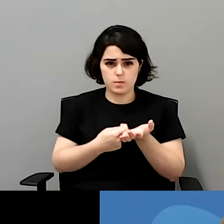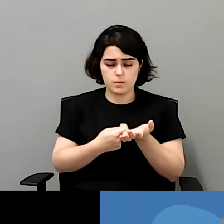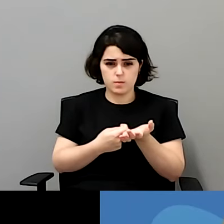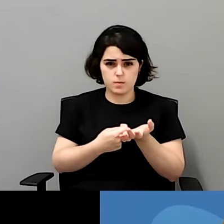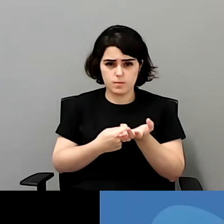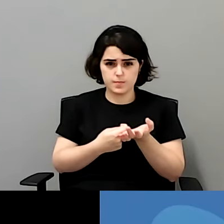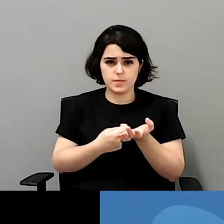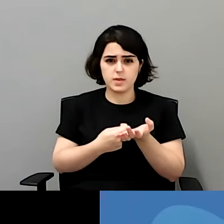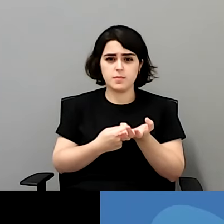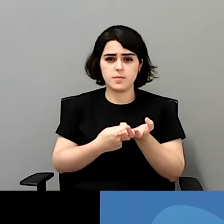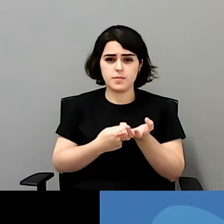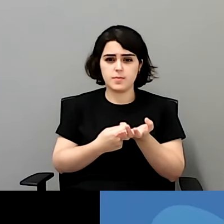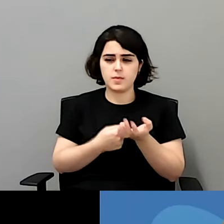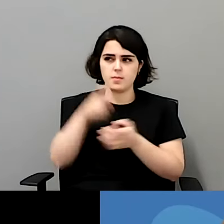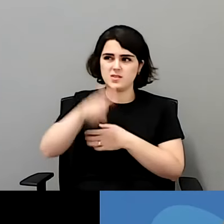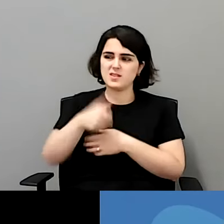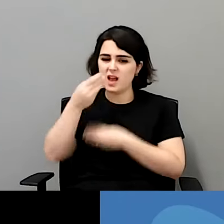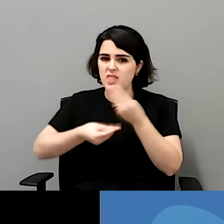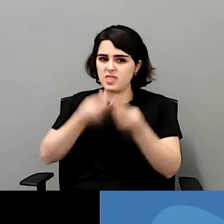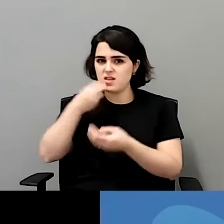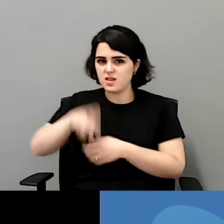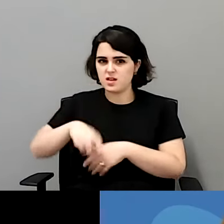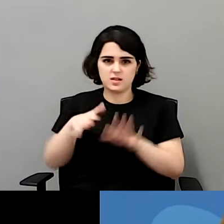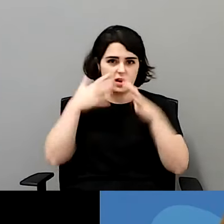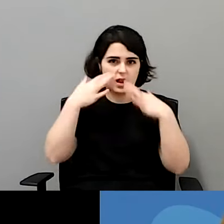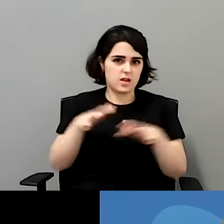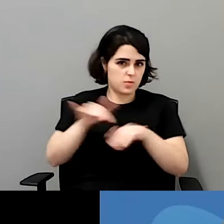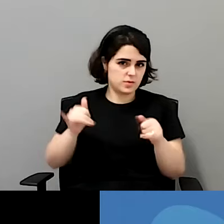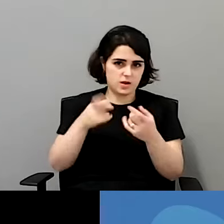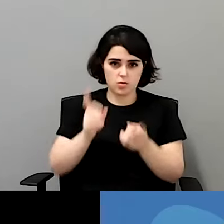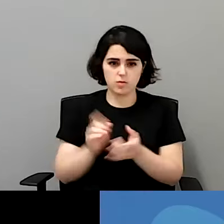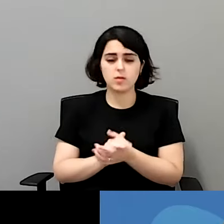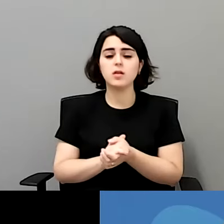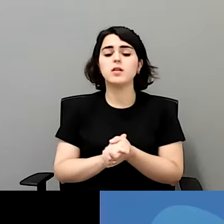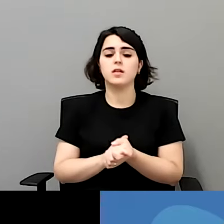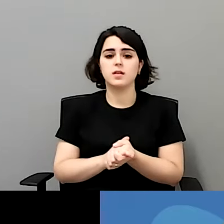Eso es. No puede ser más clara, Rocío. Pues con esto